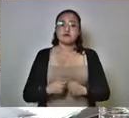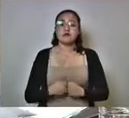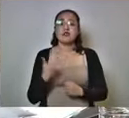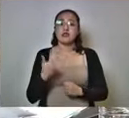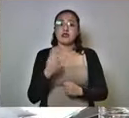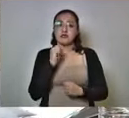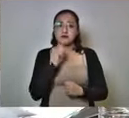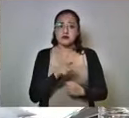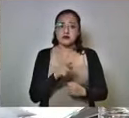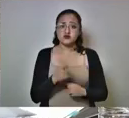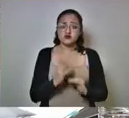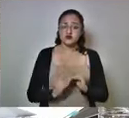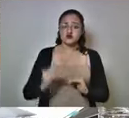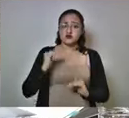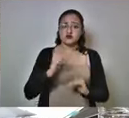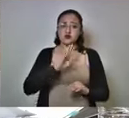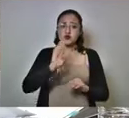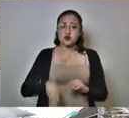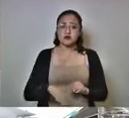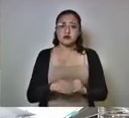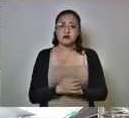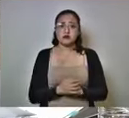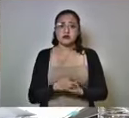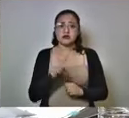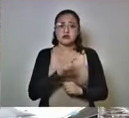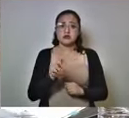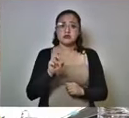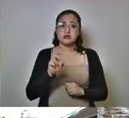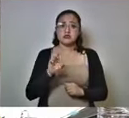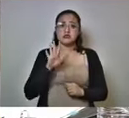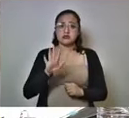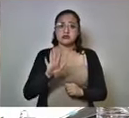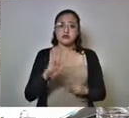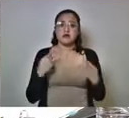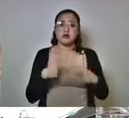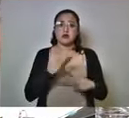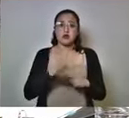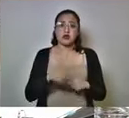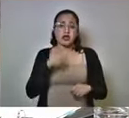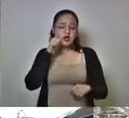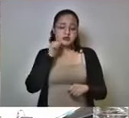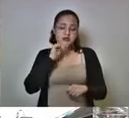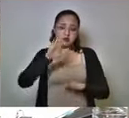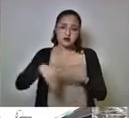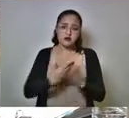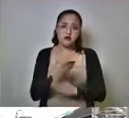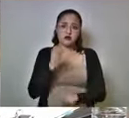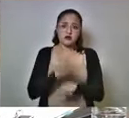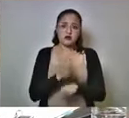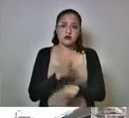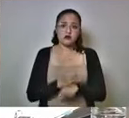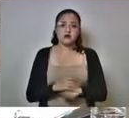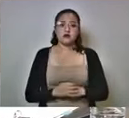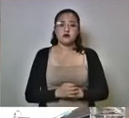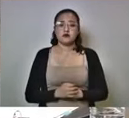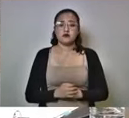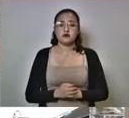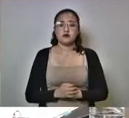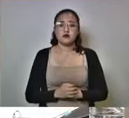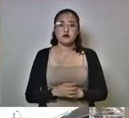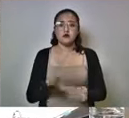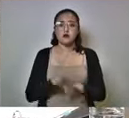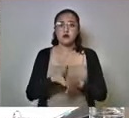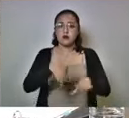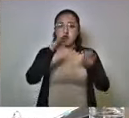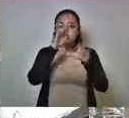también suben las defunciones a 135 defunciones más del día de ayer para hoy, de acuerdo